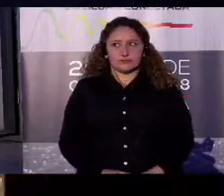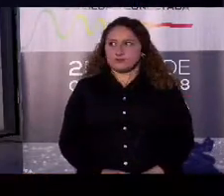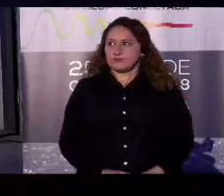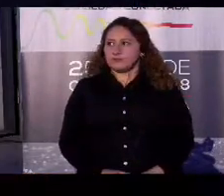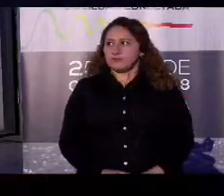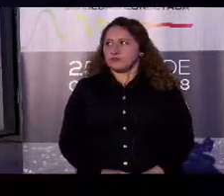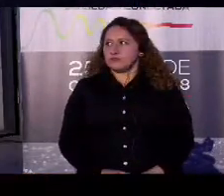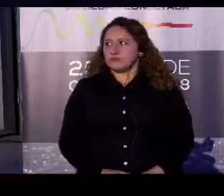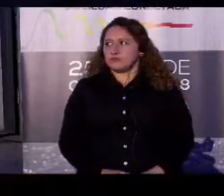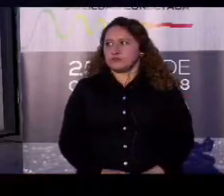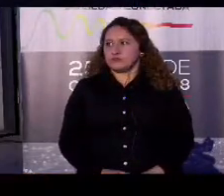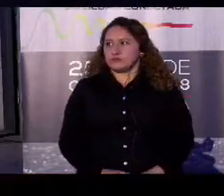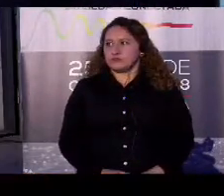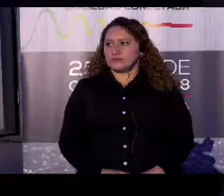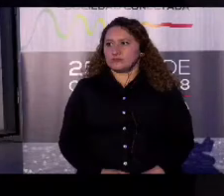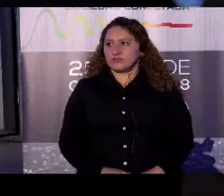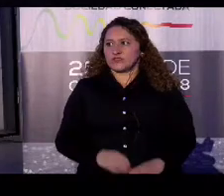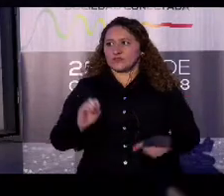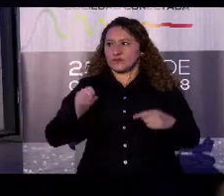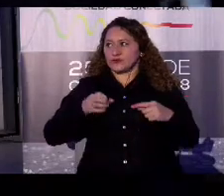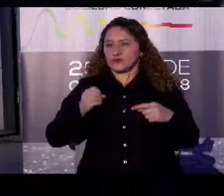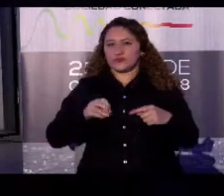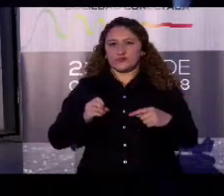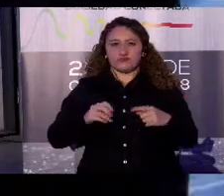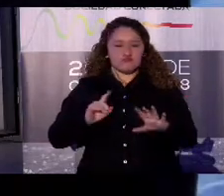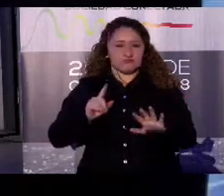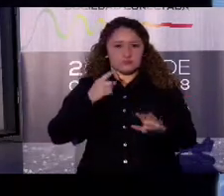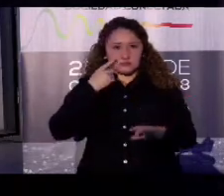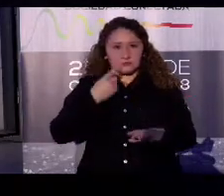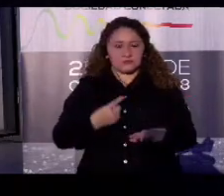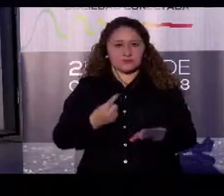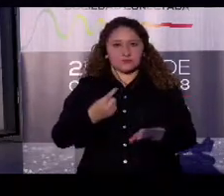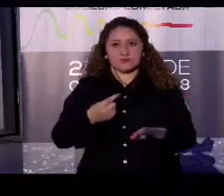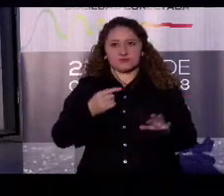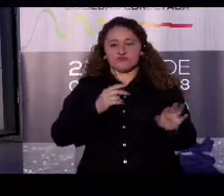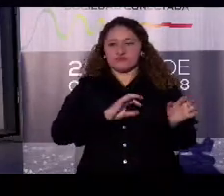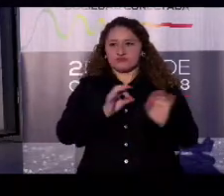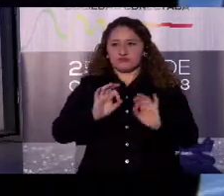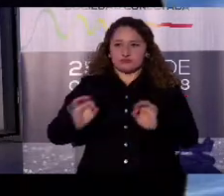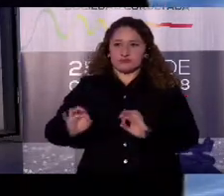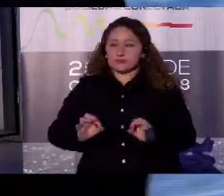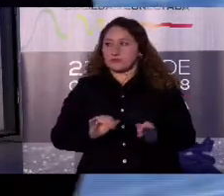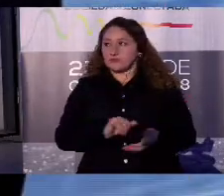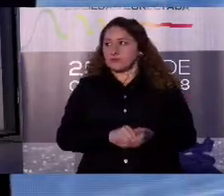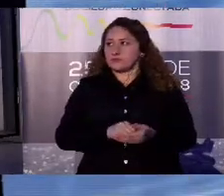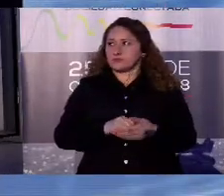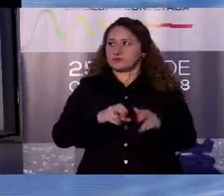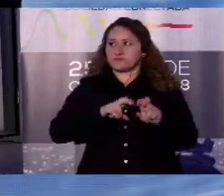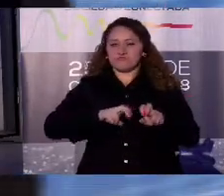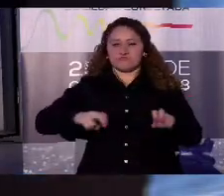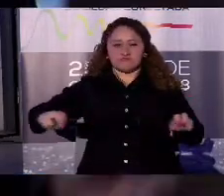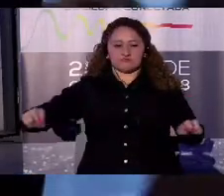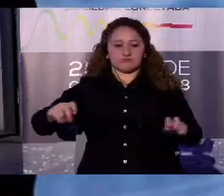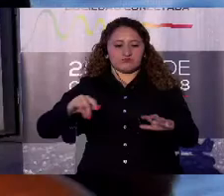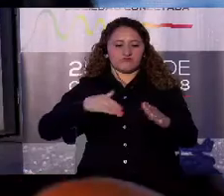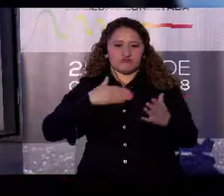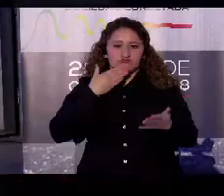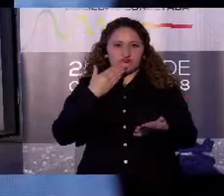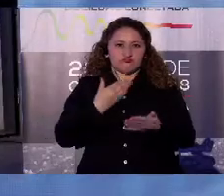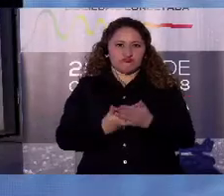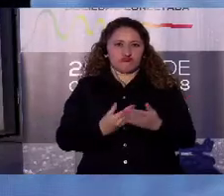adelante de este foro. Primero que todo, mientras se acomodan los panelistas, quisiera